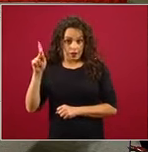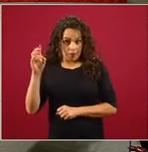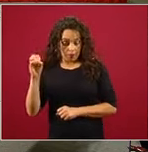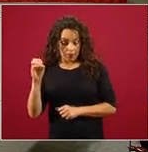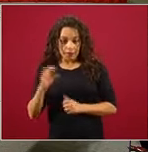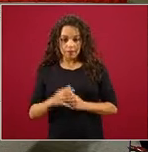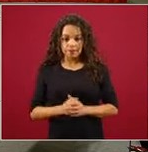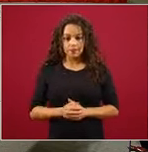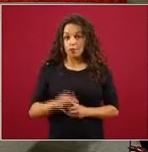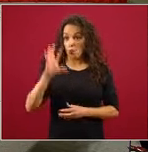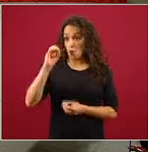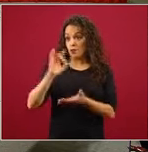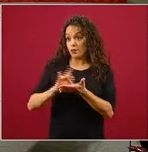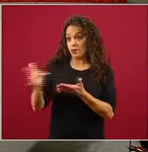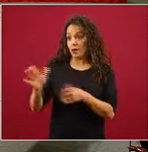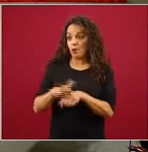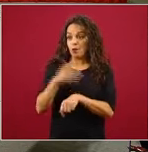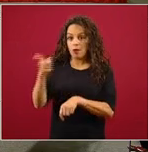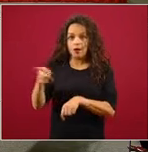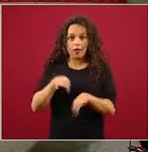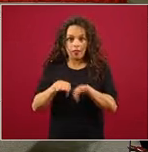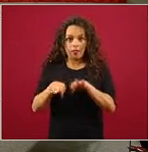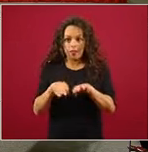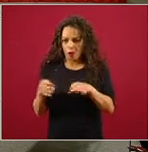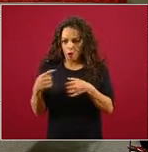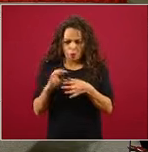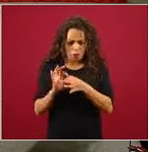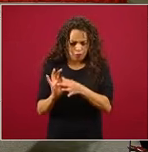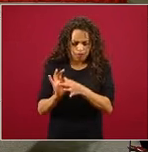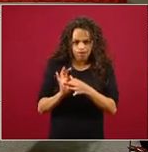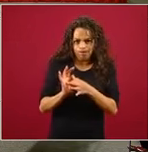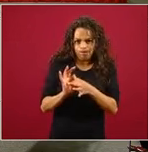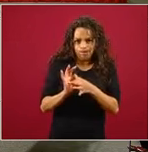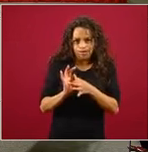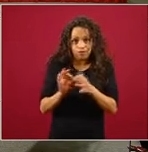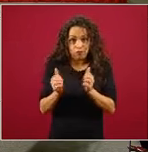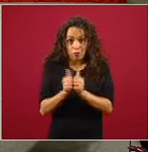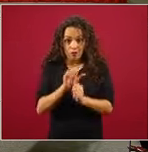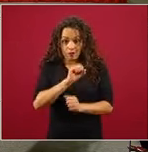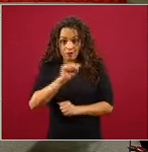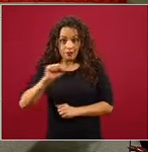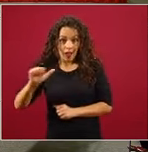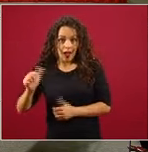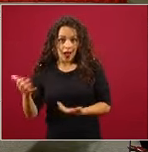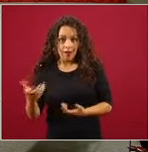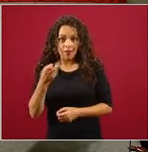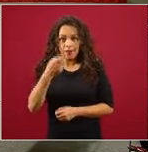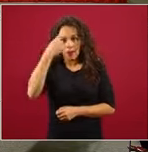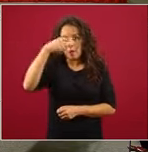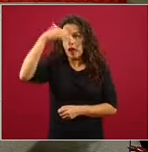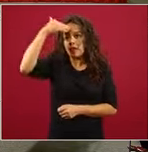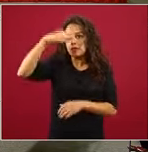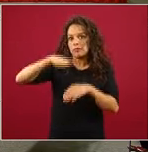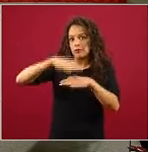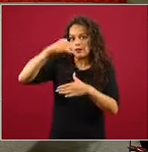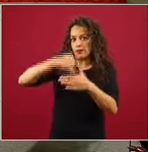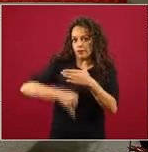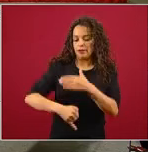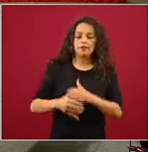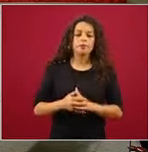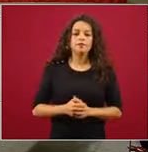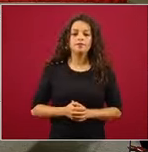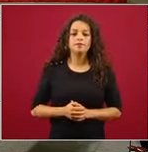a quienes agradecemos por trabajar tan estrechamente con la Secretaría de Salud con estas proyecciones,